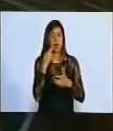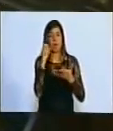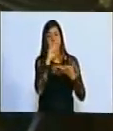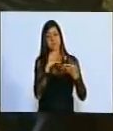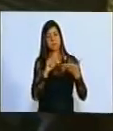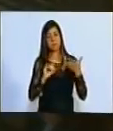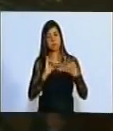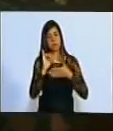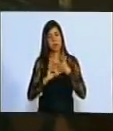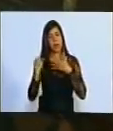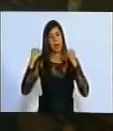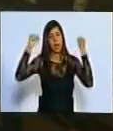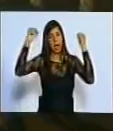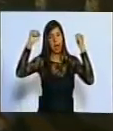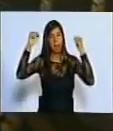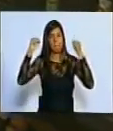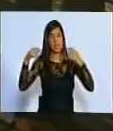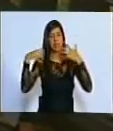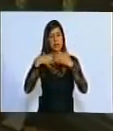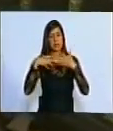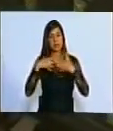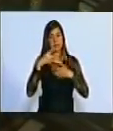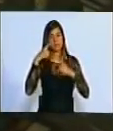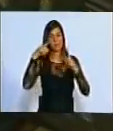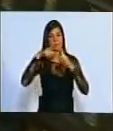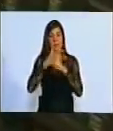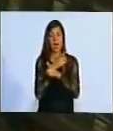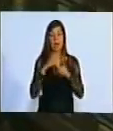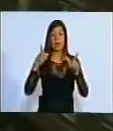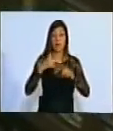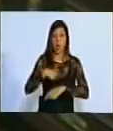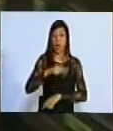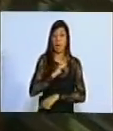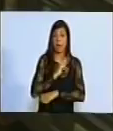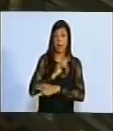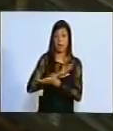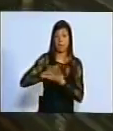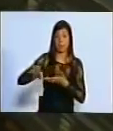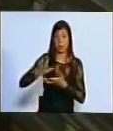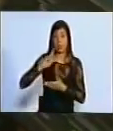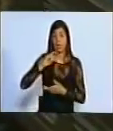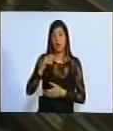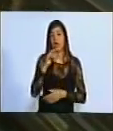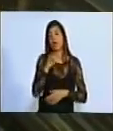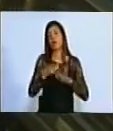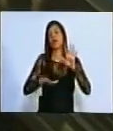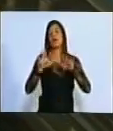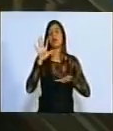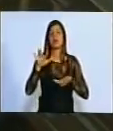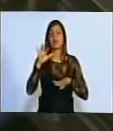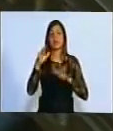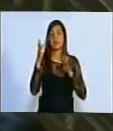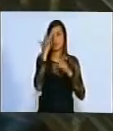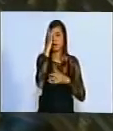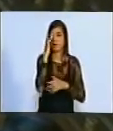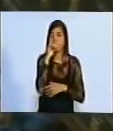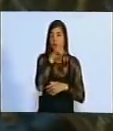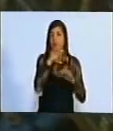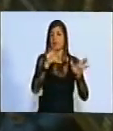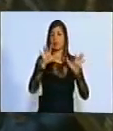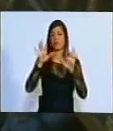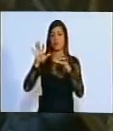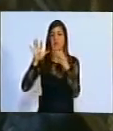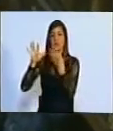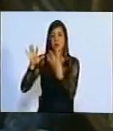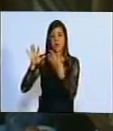grandes campañas para la liberación del yugo colonial. Desde allí, en Angostura, el 15 de febrero de 1819,